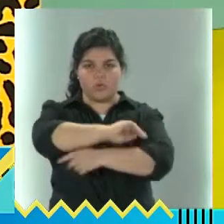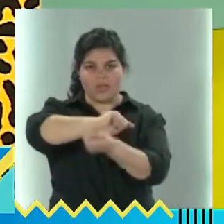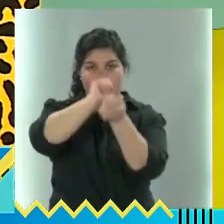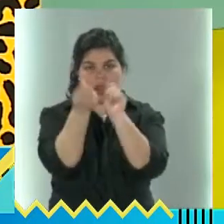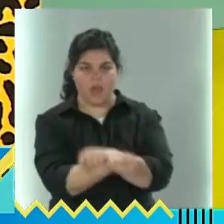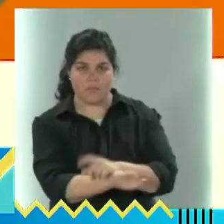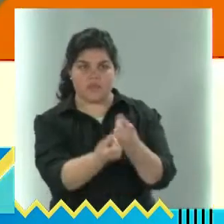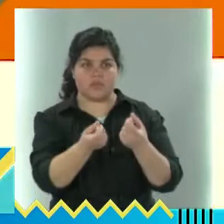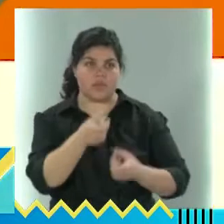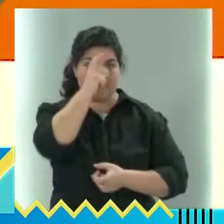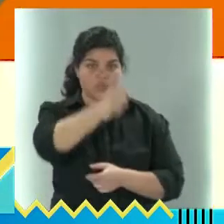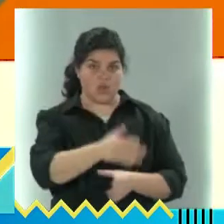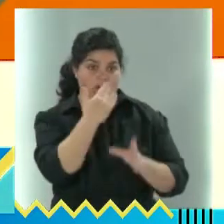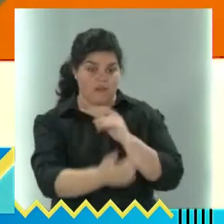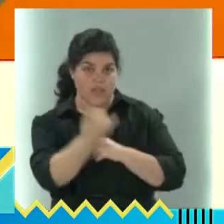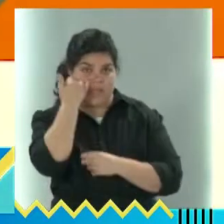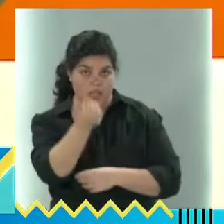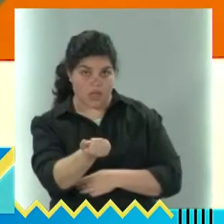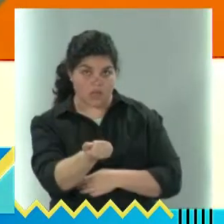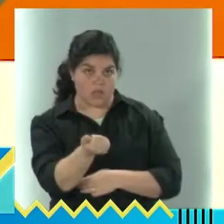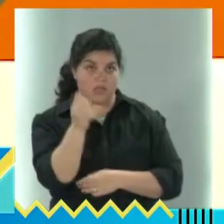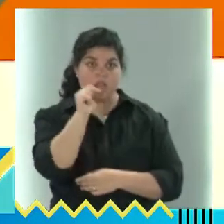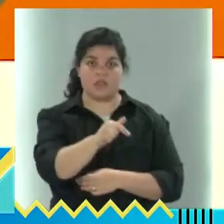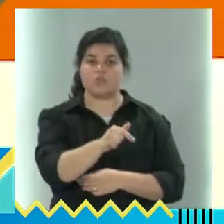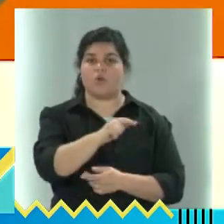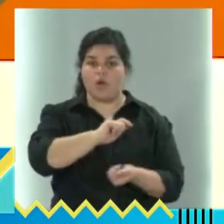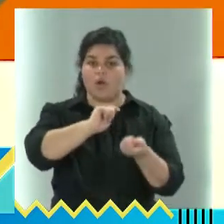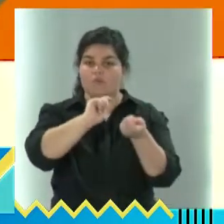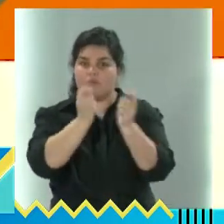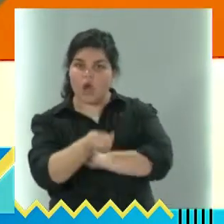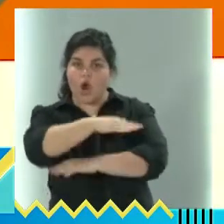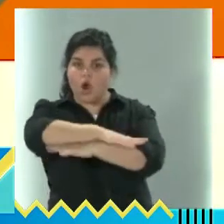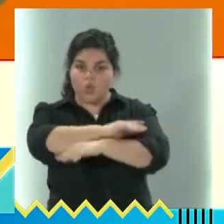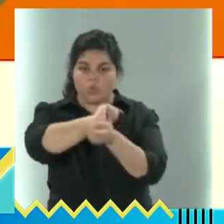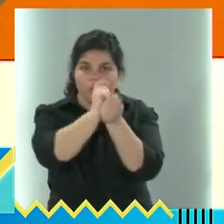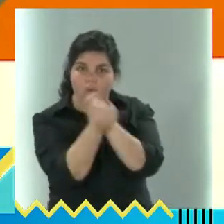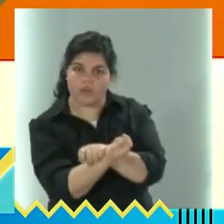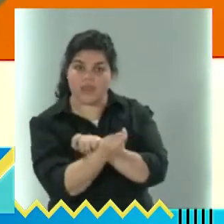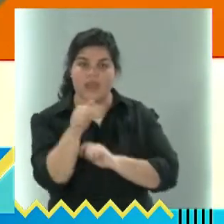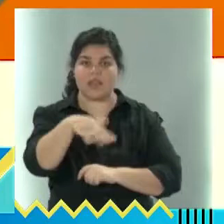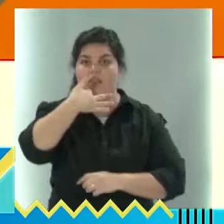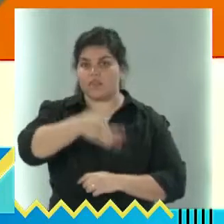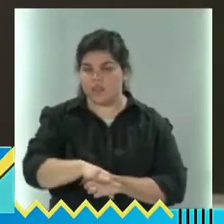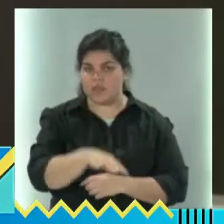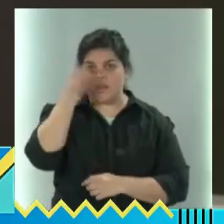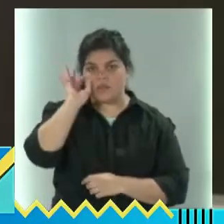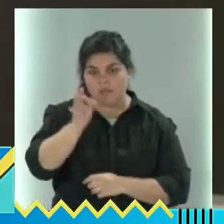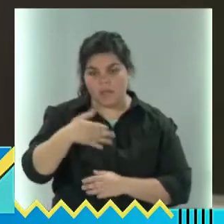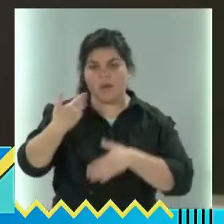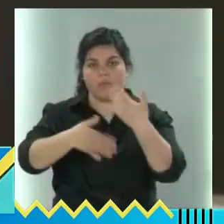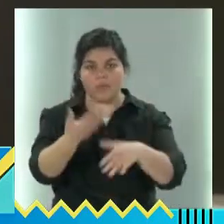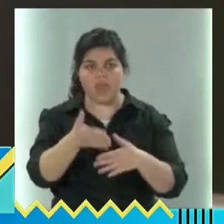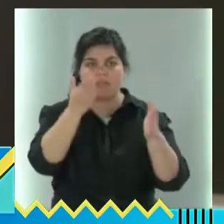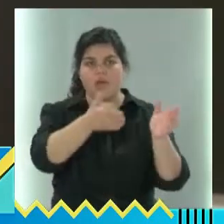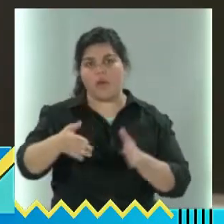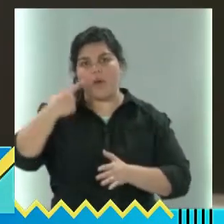persona que me comete esa infracción genere ese cambio de conducta y que entienda que lo que está haciendo es perturbar ese buen orden